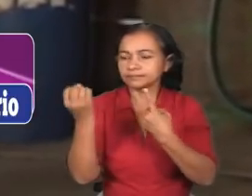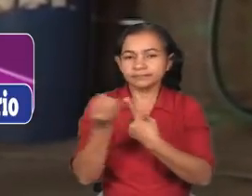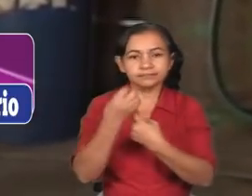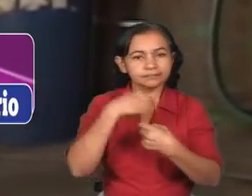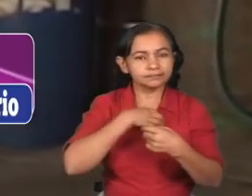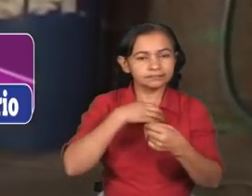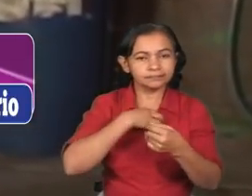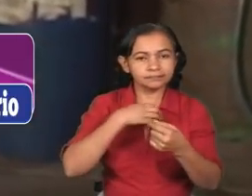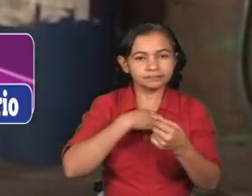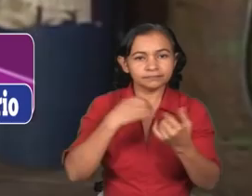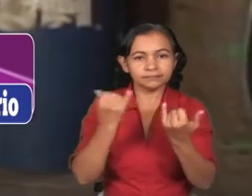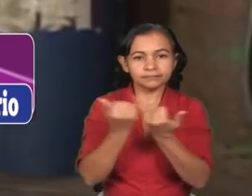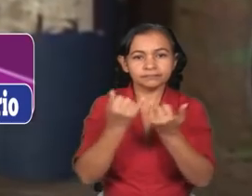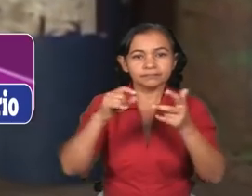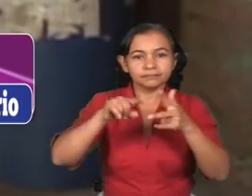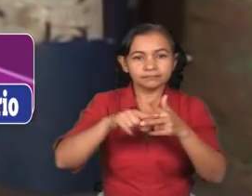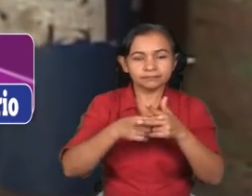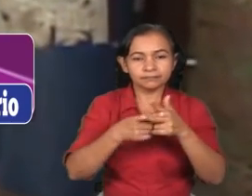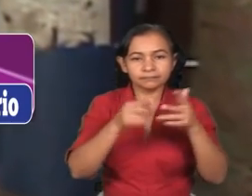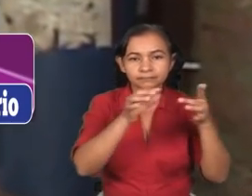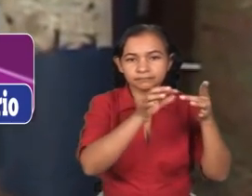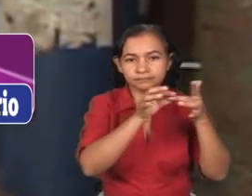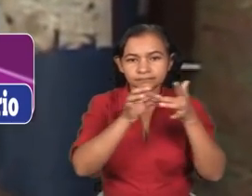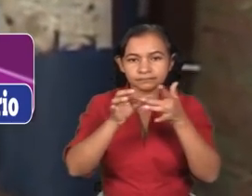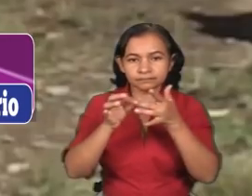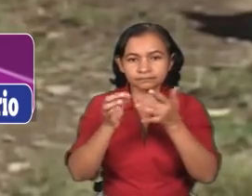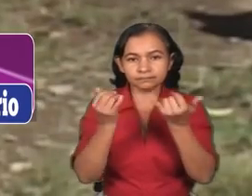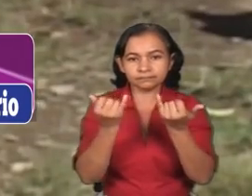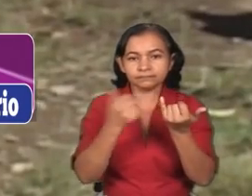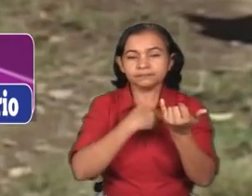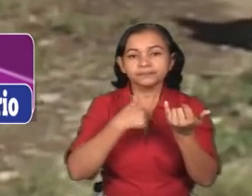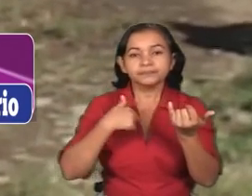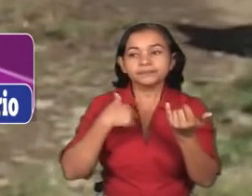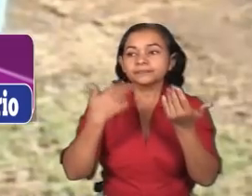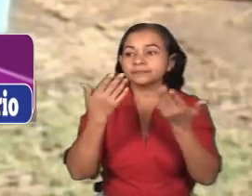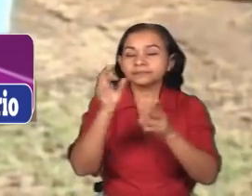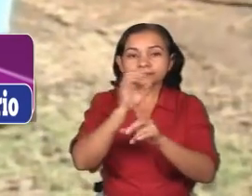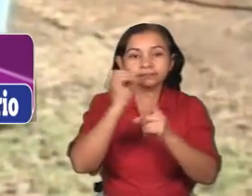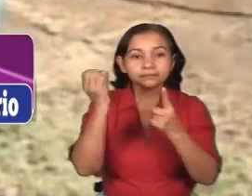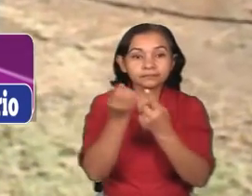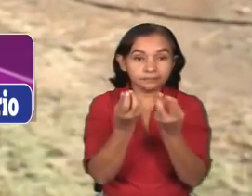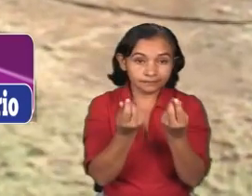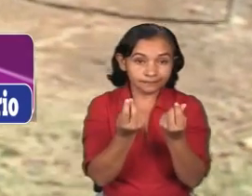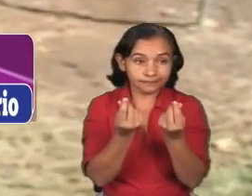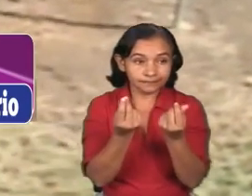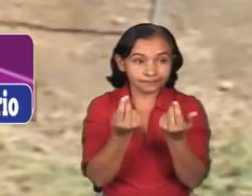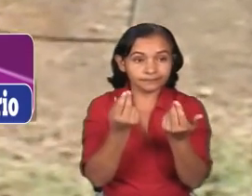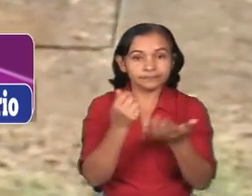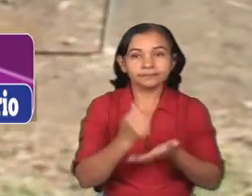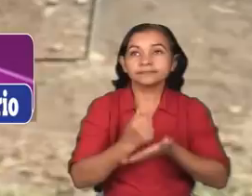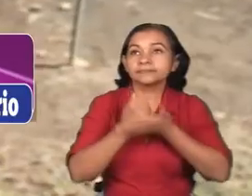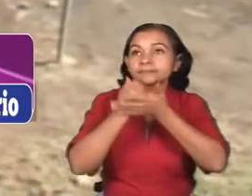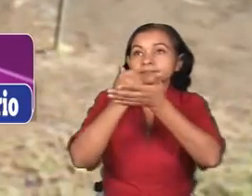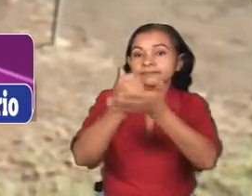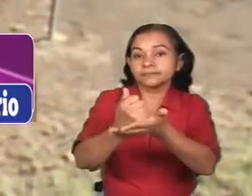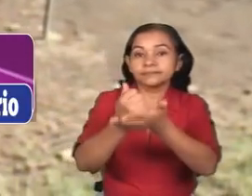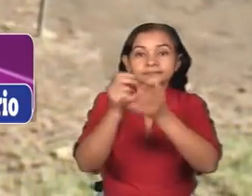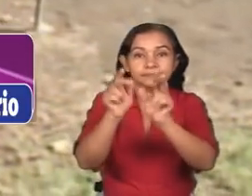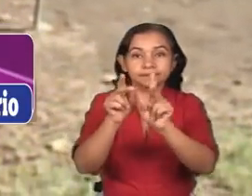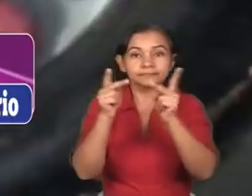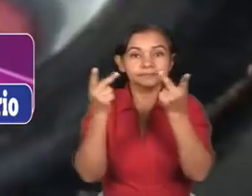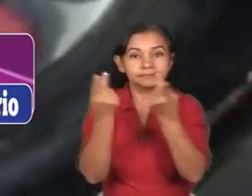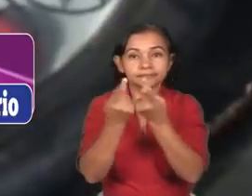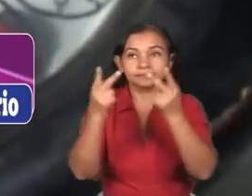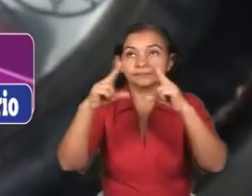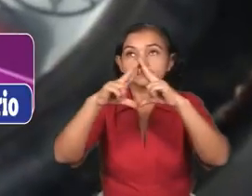comienza entonces una especie de apuesta a los mismos organismos financieros por ayudar al pueblo de Nicaragua, al